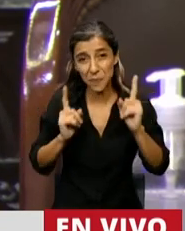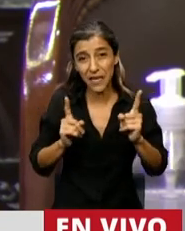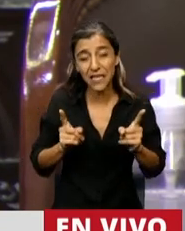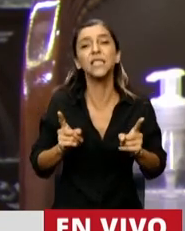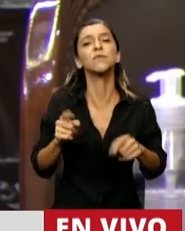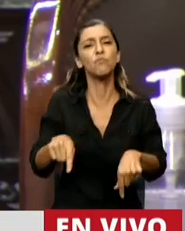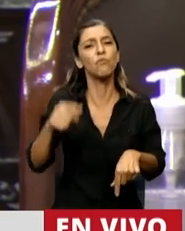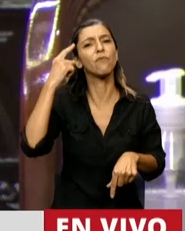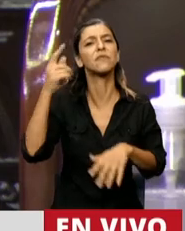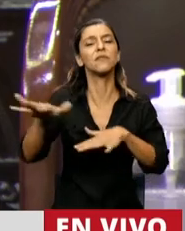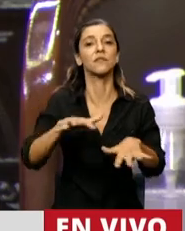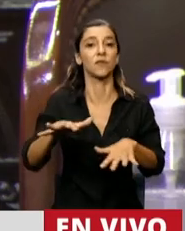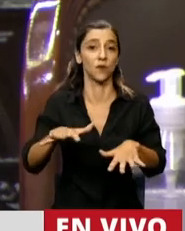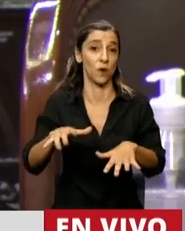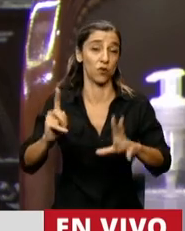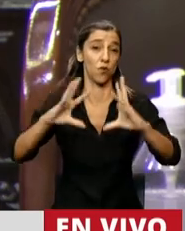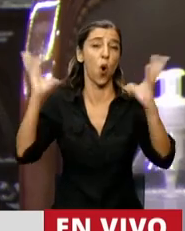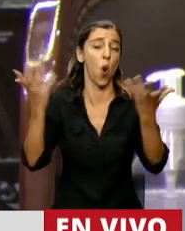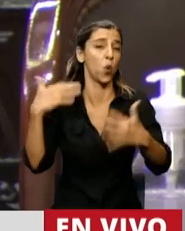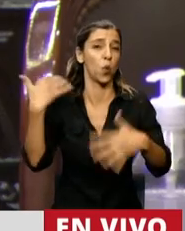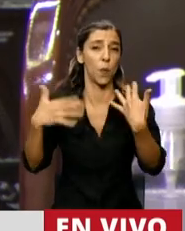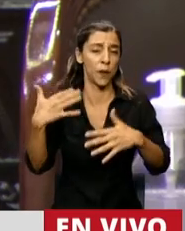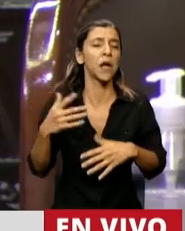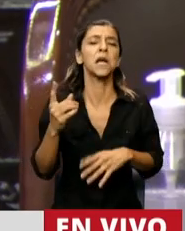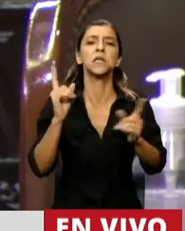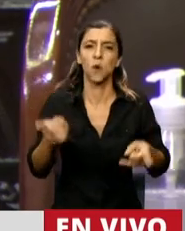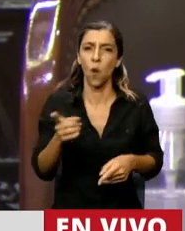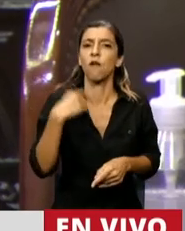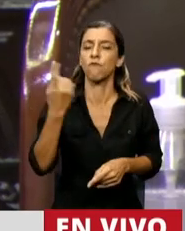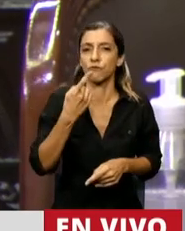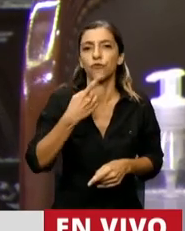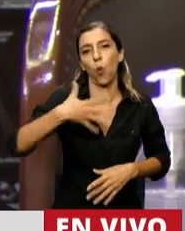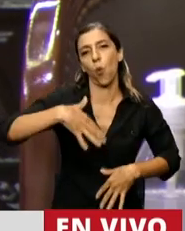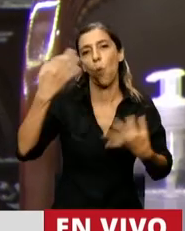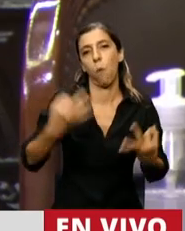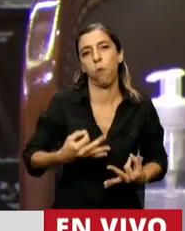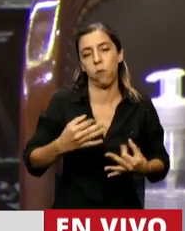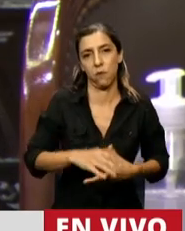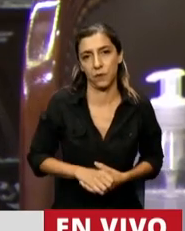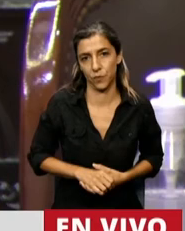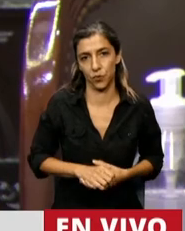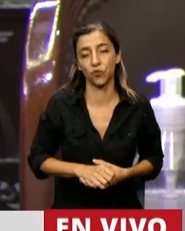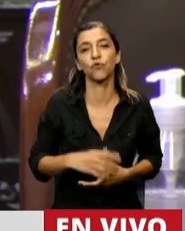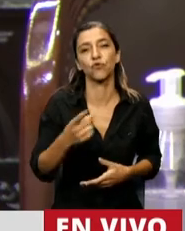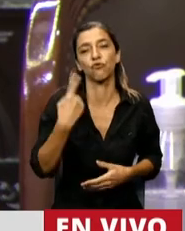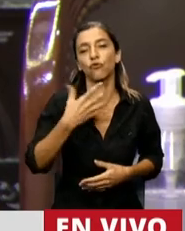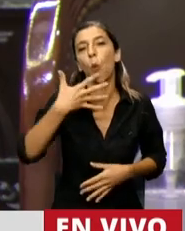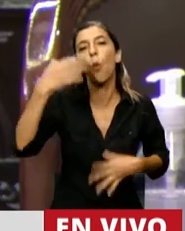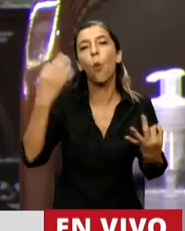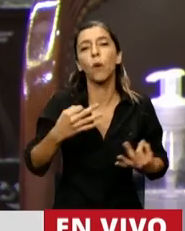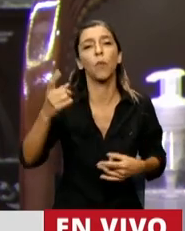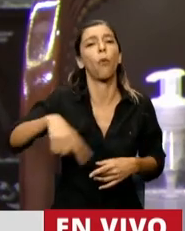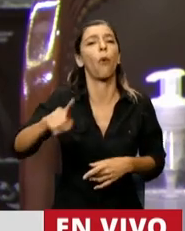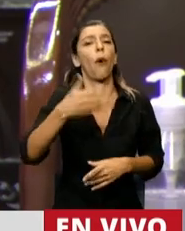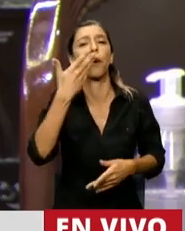emergencia mundial, coronamos nuevamente con el cumplimiento de la palabra, es la gran seguridad jurídica tanto que se pide